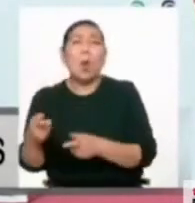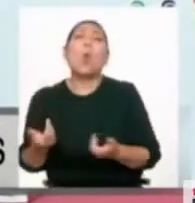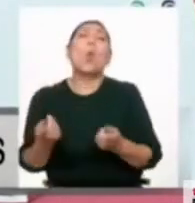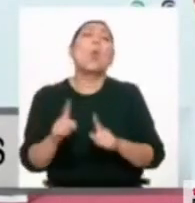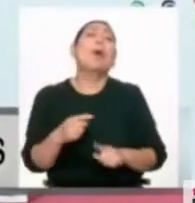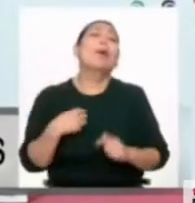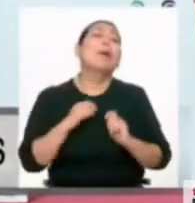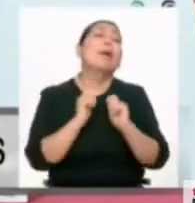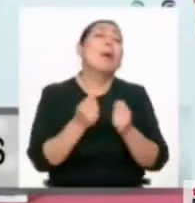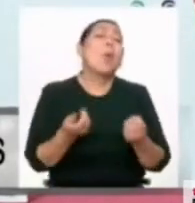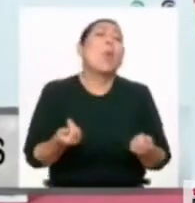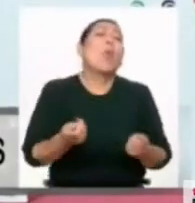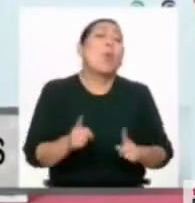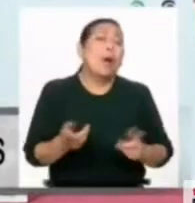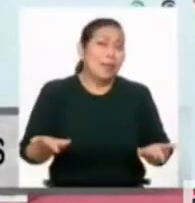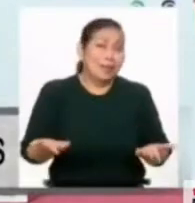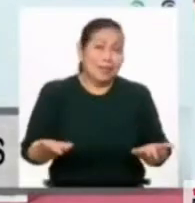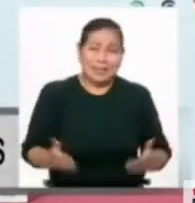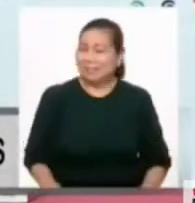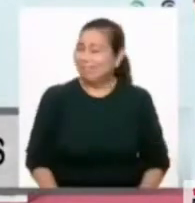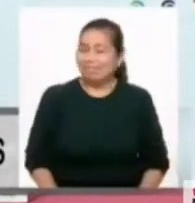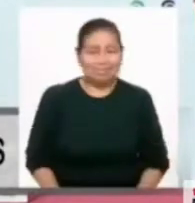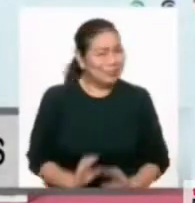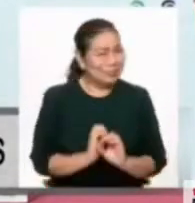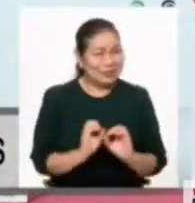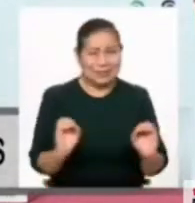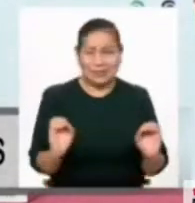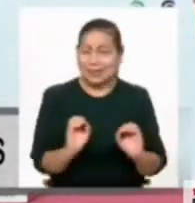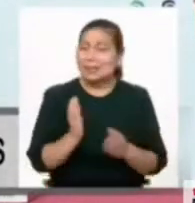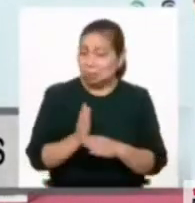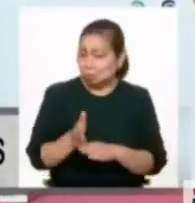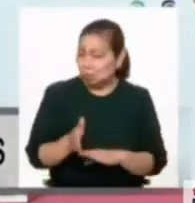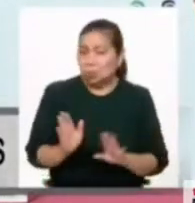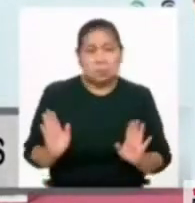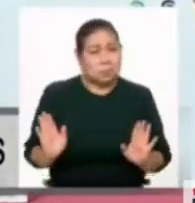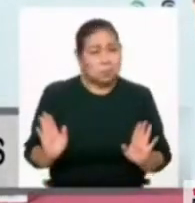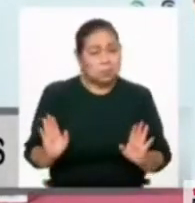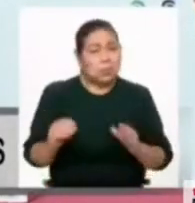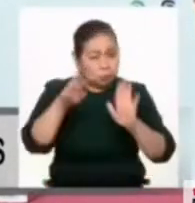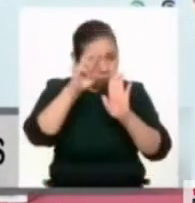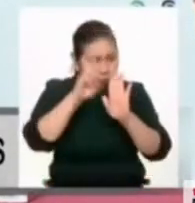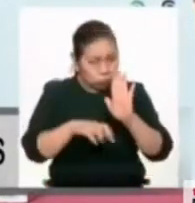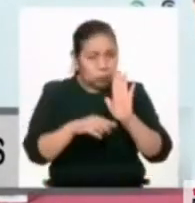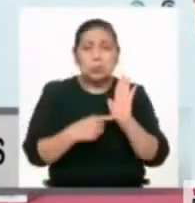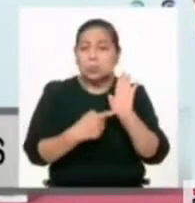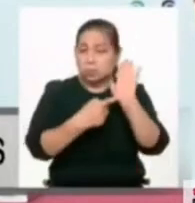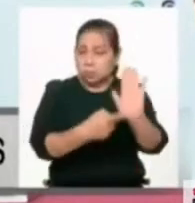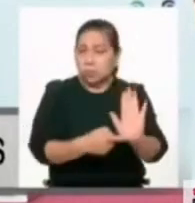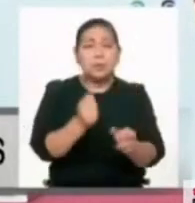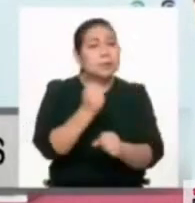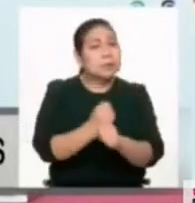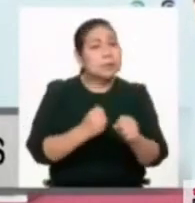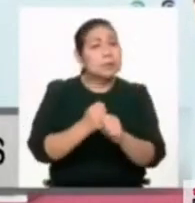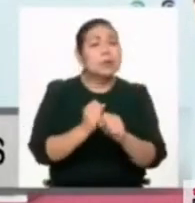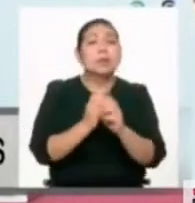¿Cuánto hemos hecho nosotros eso? Nosotros llegamos allí, no con un programa específico que se